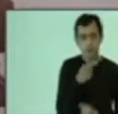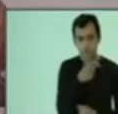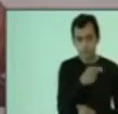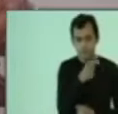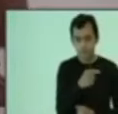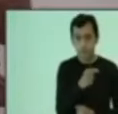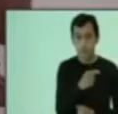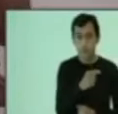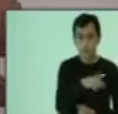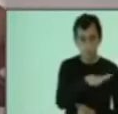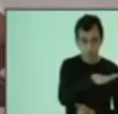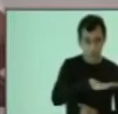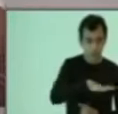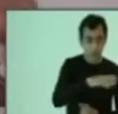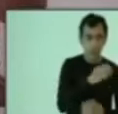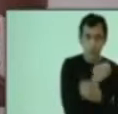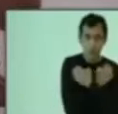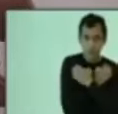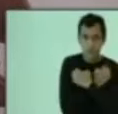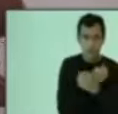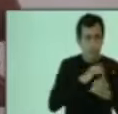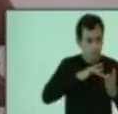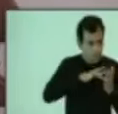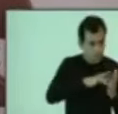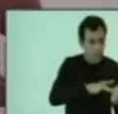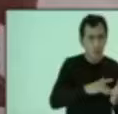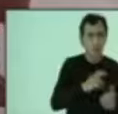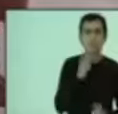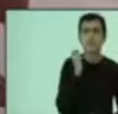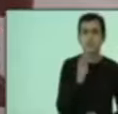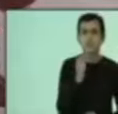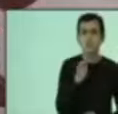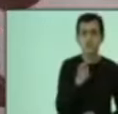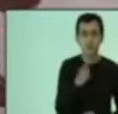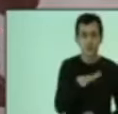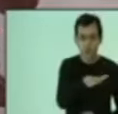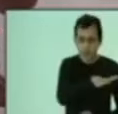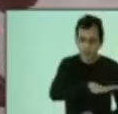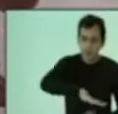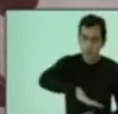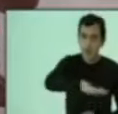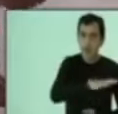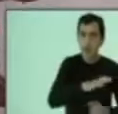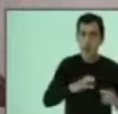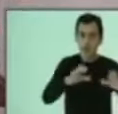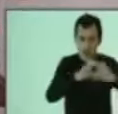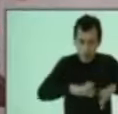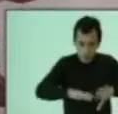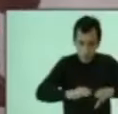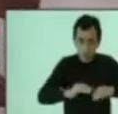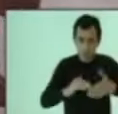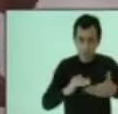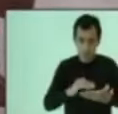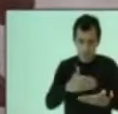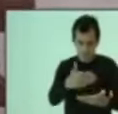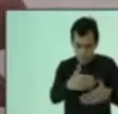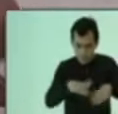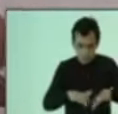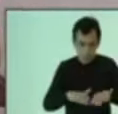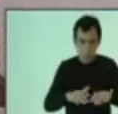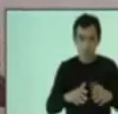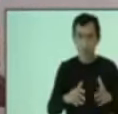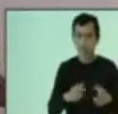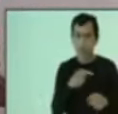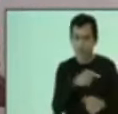centros comunitarios de apoyo a la educación. Esto significa dotar espacios con computadoras y pantallas para que esos niños y esos